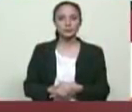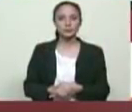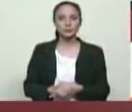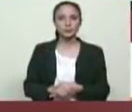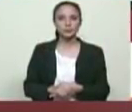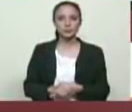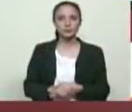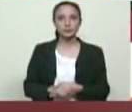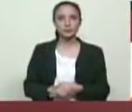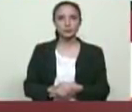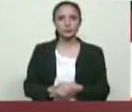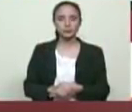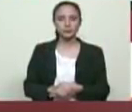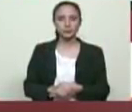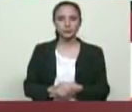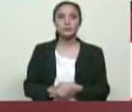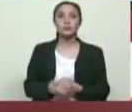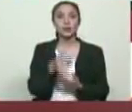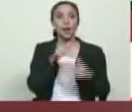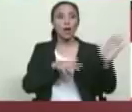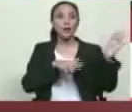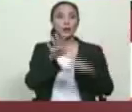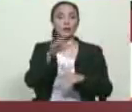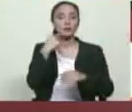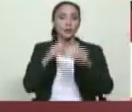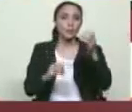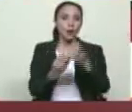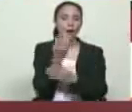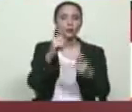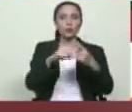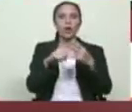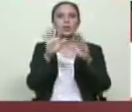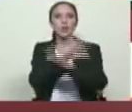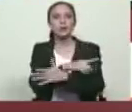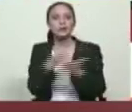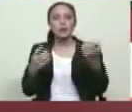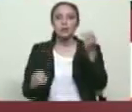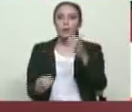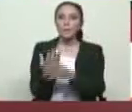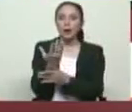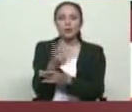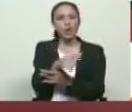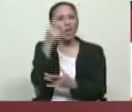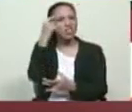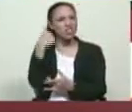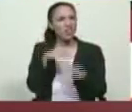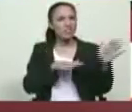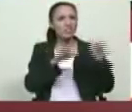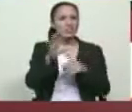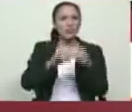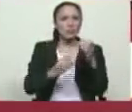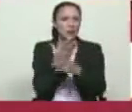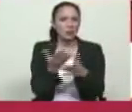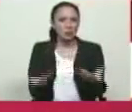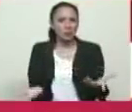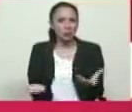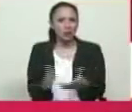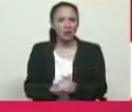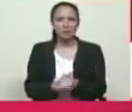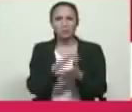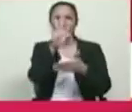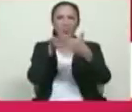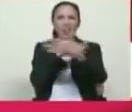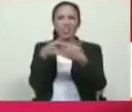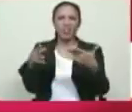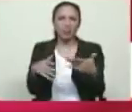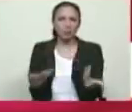un proceso y el 15 de mayo, 16 de mayo, Aristóbulo, ¿qué cae 15? ¿Qué día cae 15? Revisen ahí.